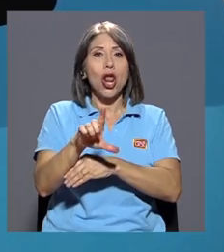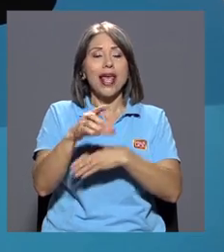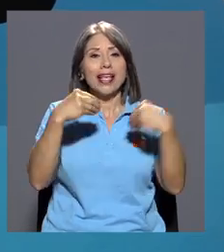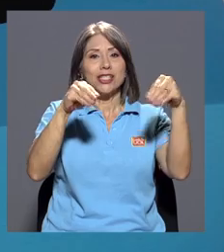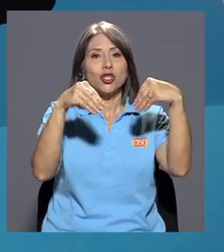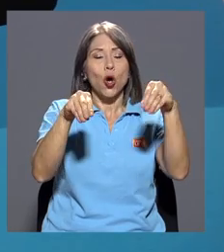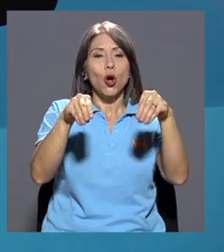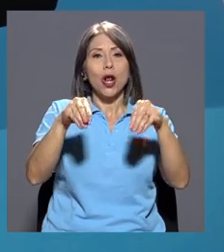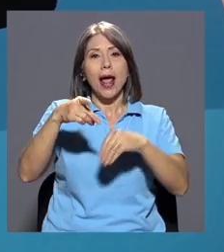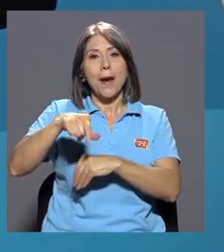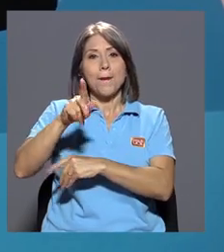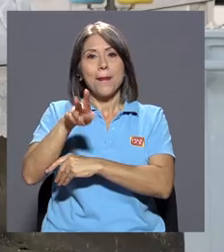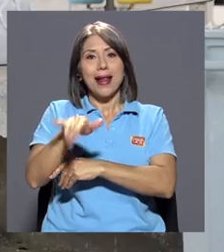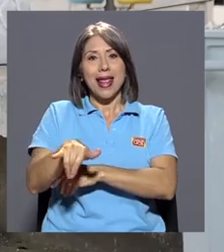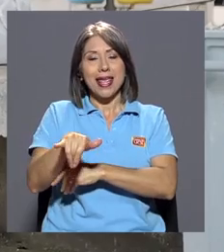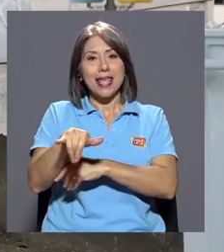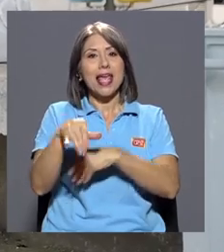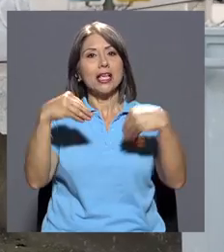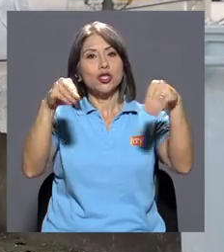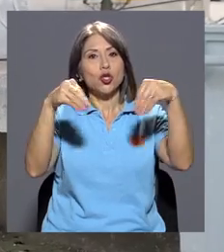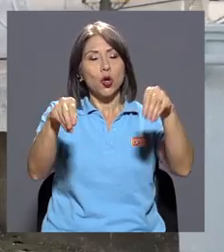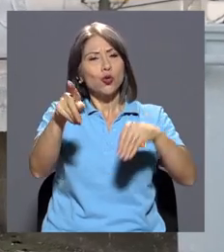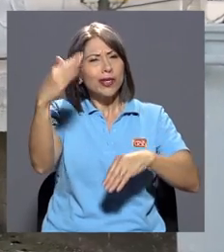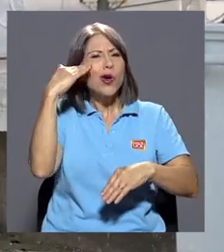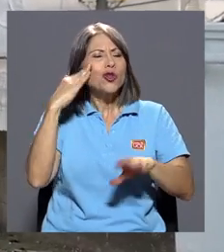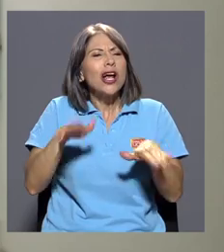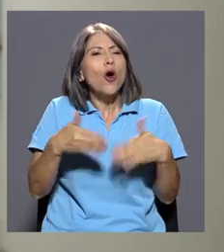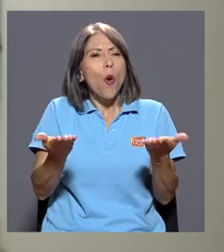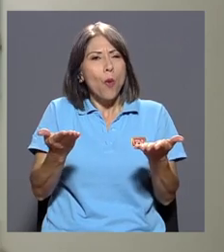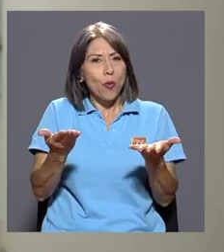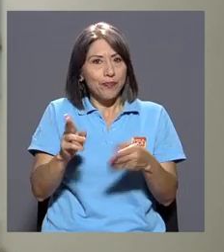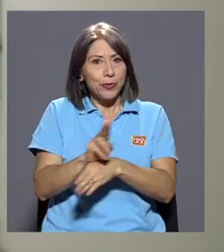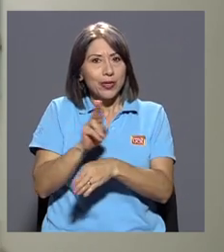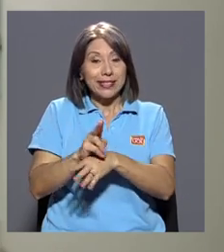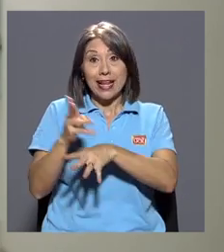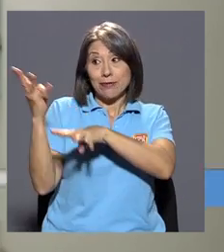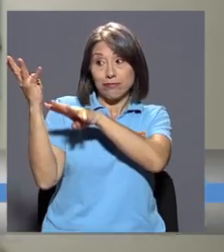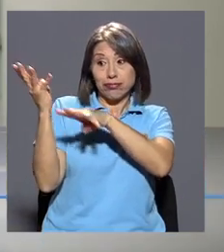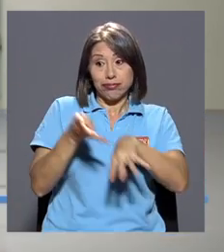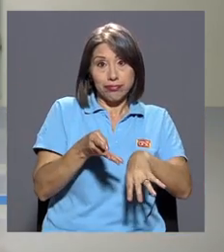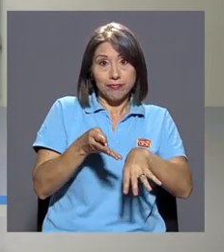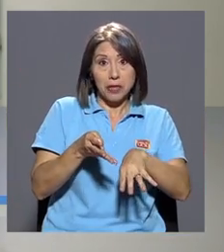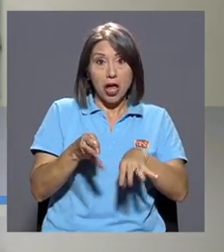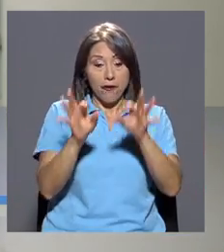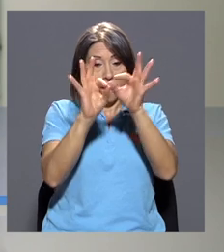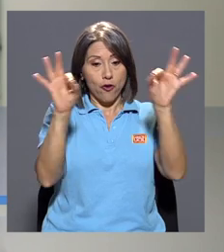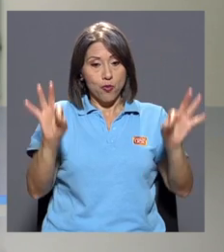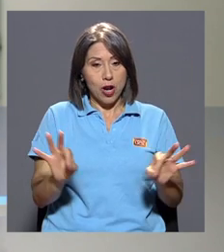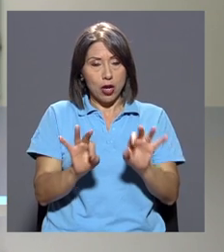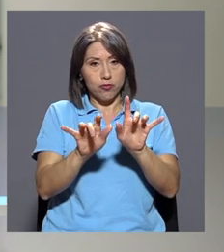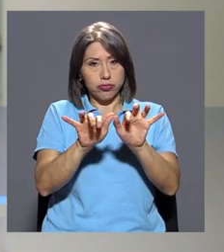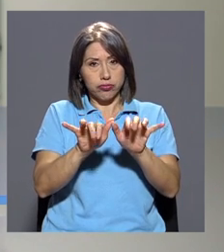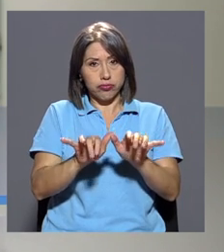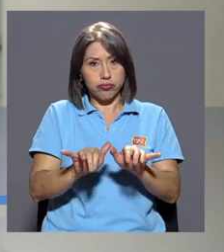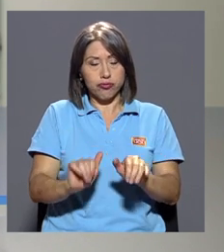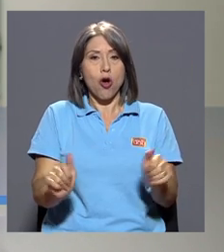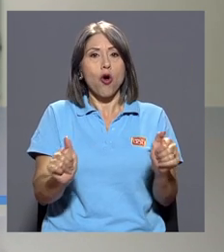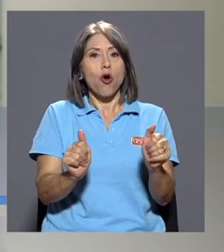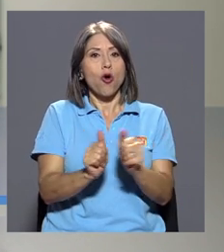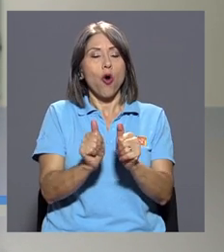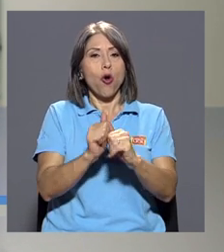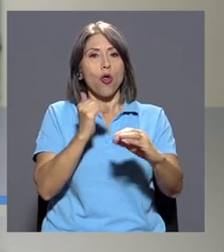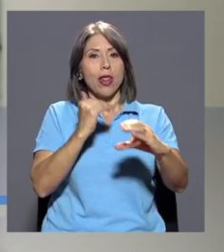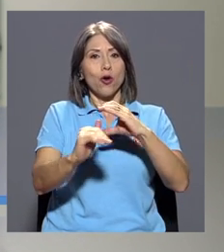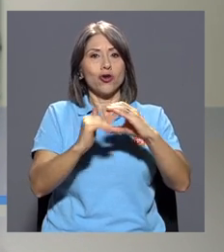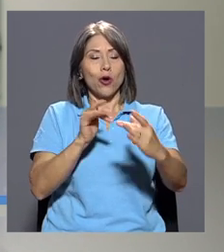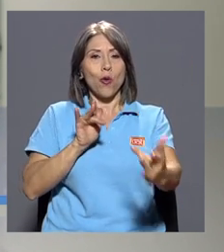Store. Conozca cómo utilizarla. Se descarga la aplicación, se llena un formulario con los datos de su cuenta de correo y se enlaza